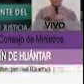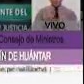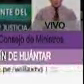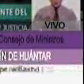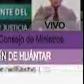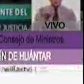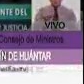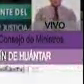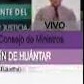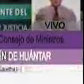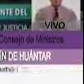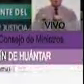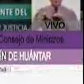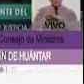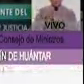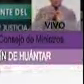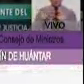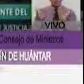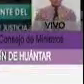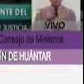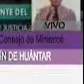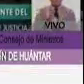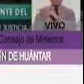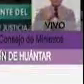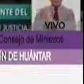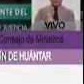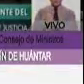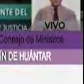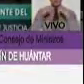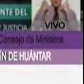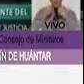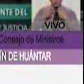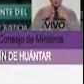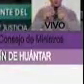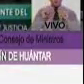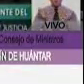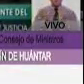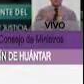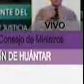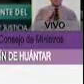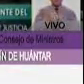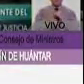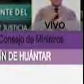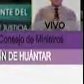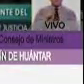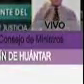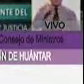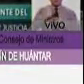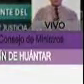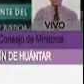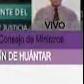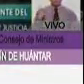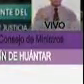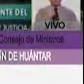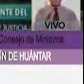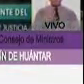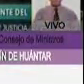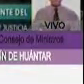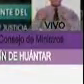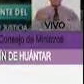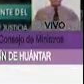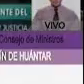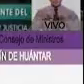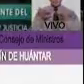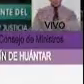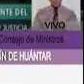el caso ante la Corte. De acuerdo a la Convención Americana de Derechos Humanos, solamente se puede